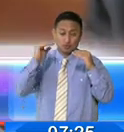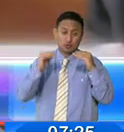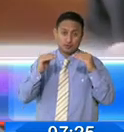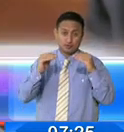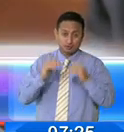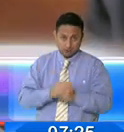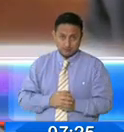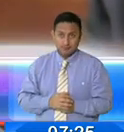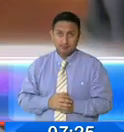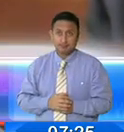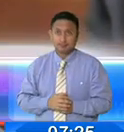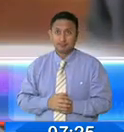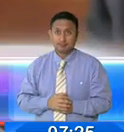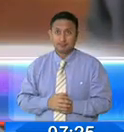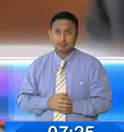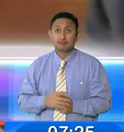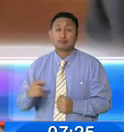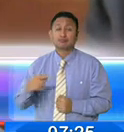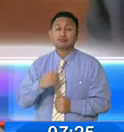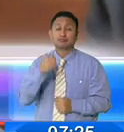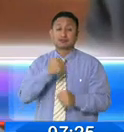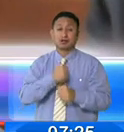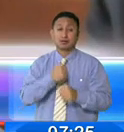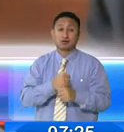Sirvió para evitar que esos trabajos se